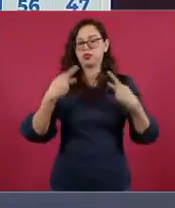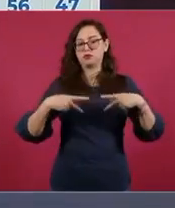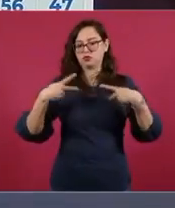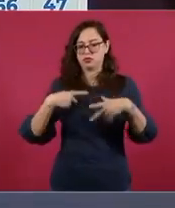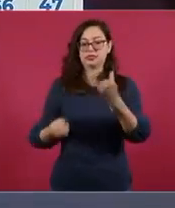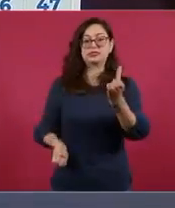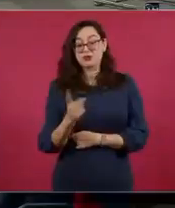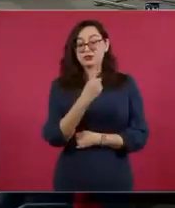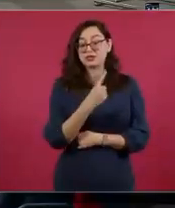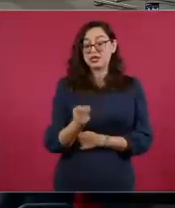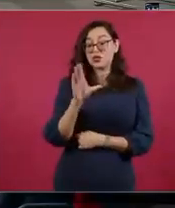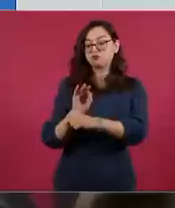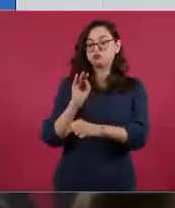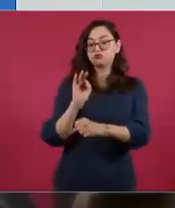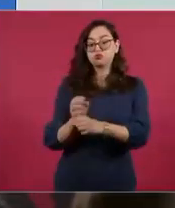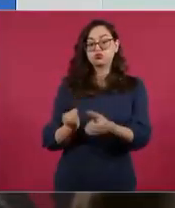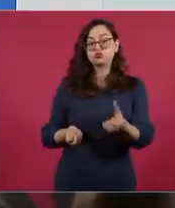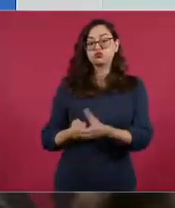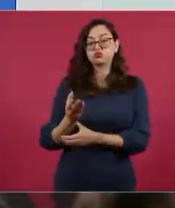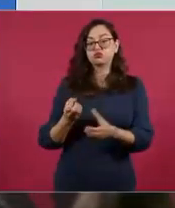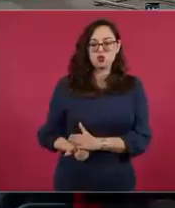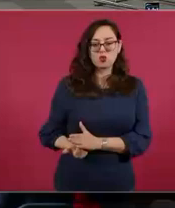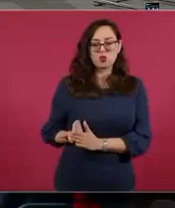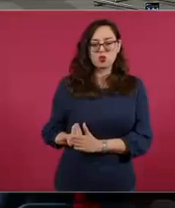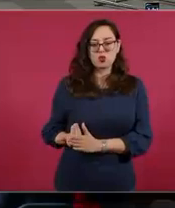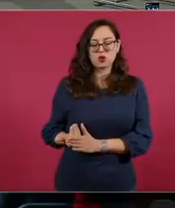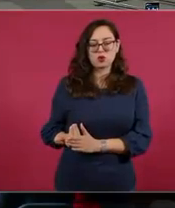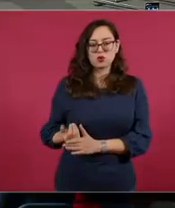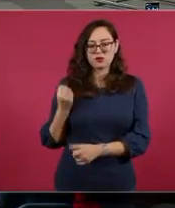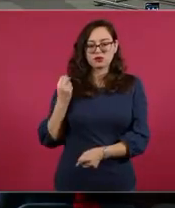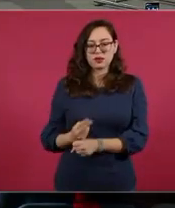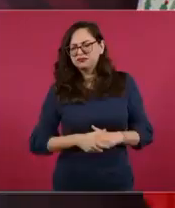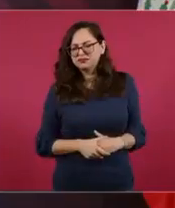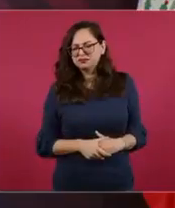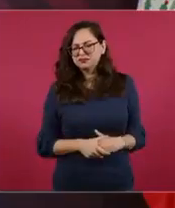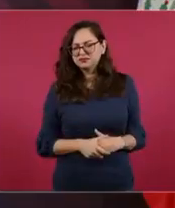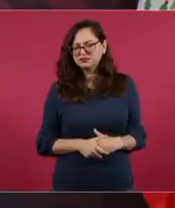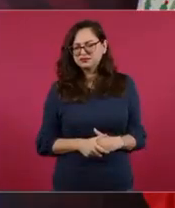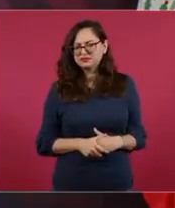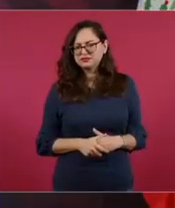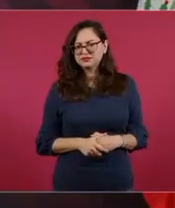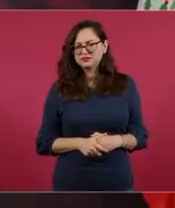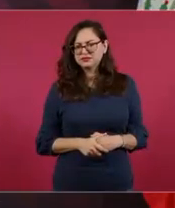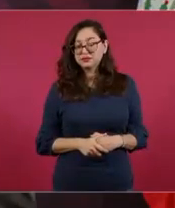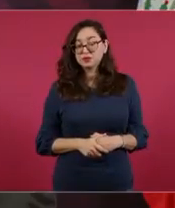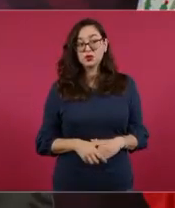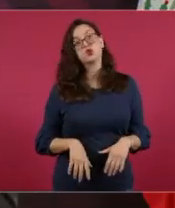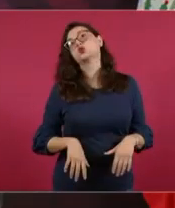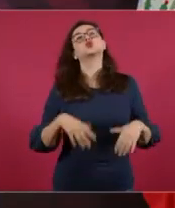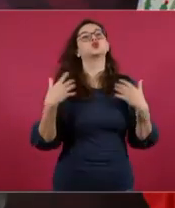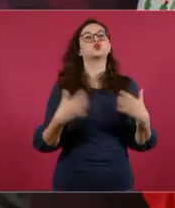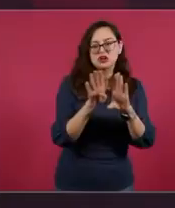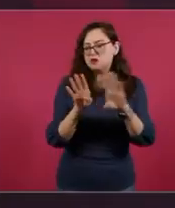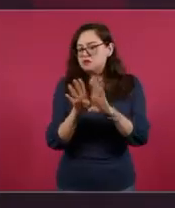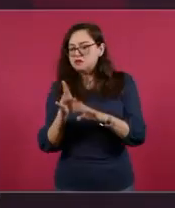18 al 24 salieron fines de semana. Este es el sabadazo. Pero se están defendiendo